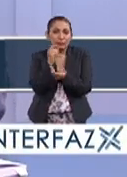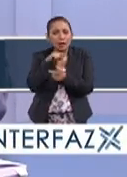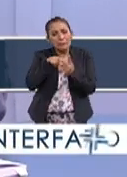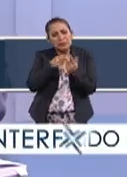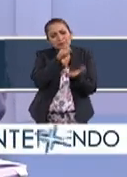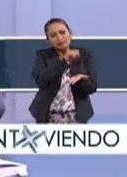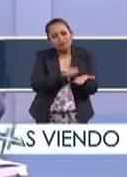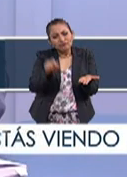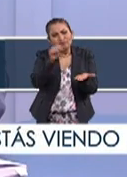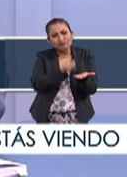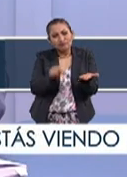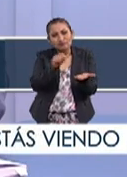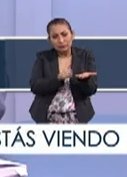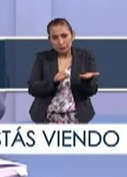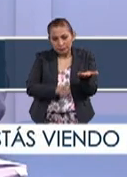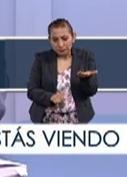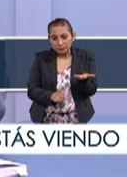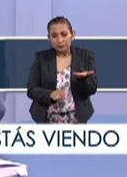empecé a escribir.